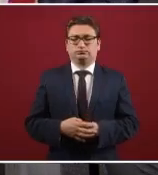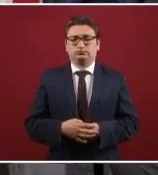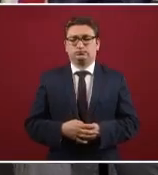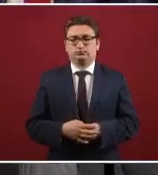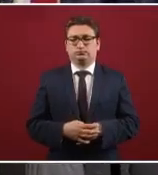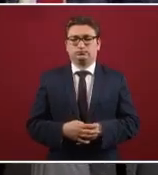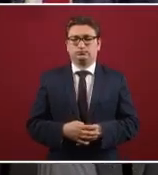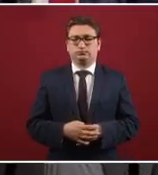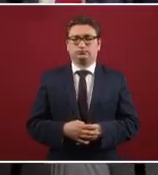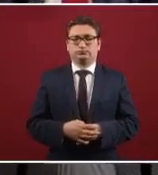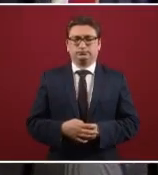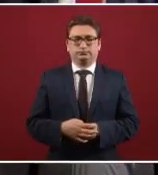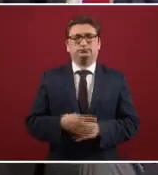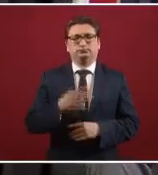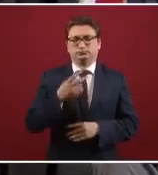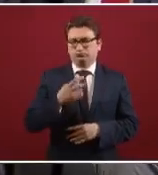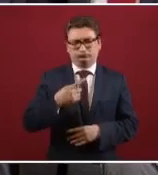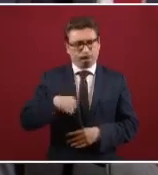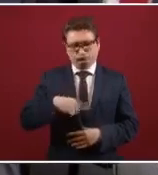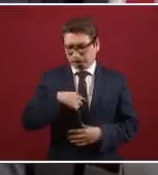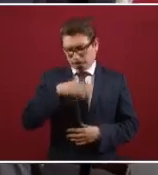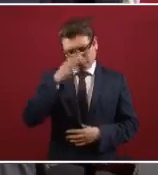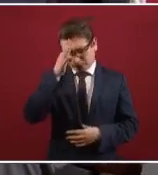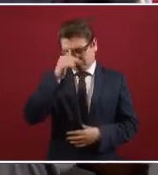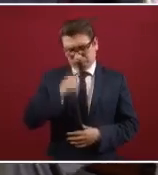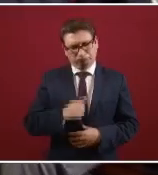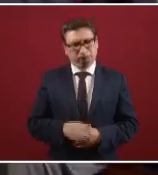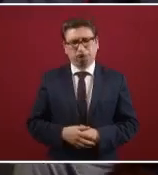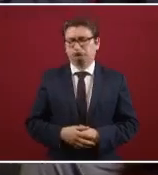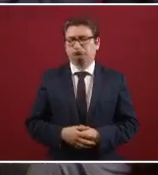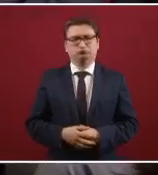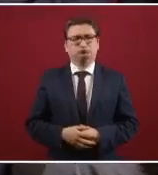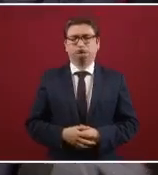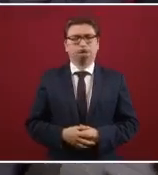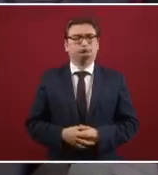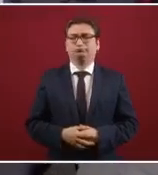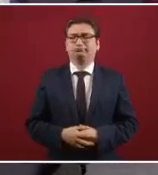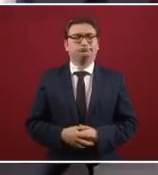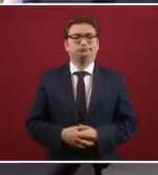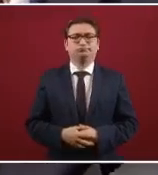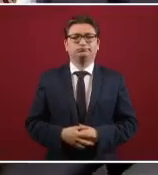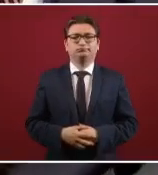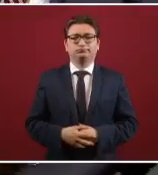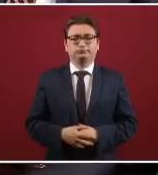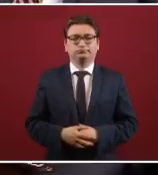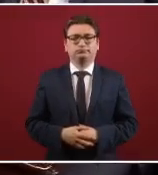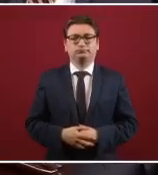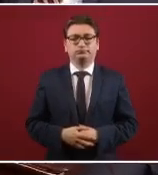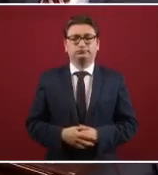no estamos de acuerdo con estos